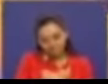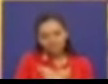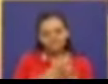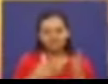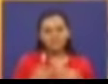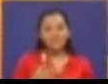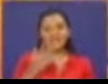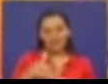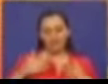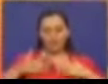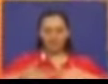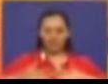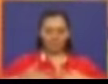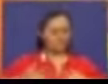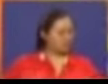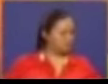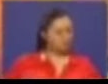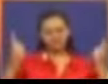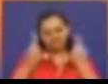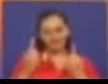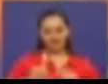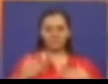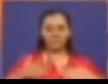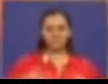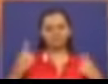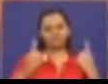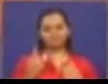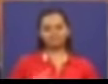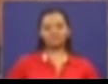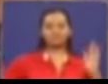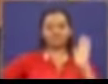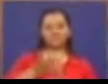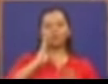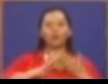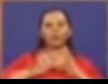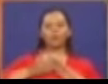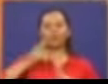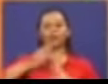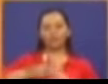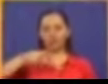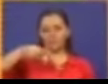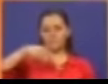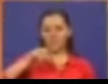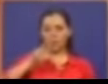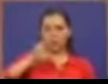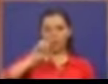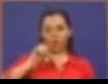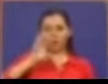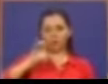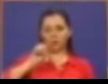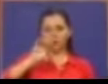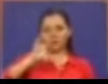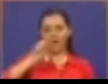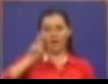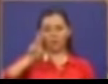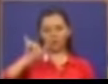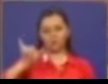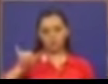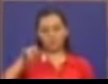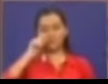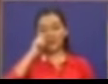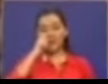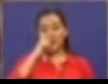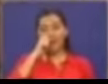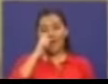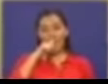casual, a la querida comunidad de Porotoyacu, donde nos esperaban con un suculento desayuno